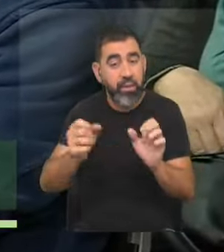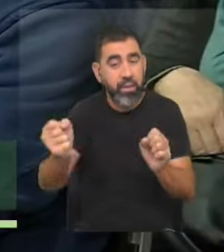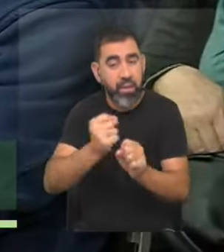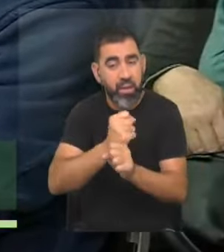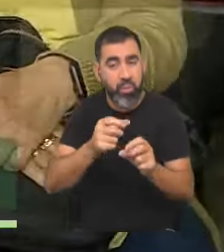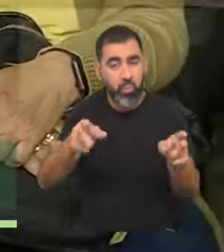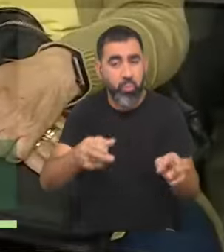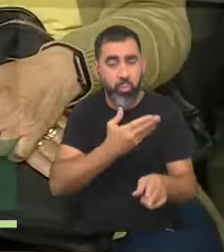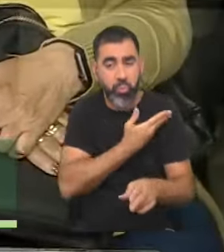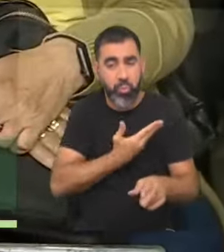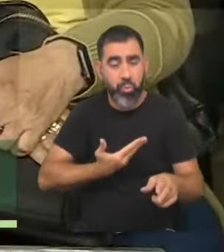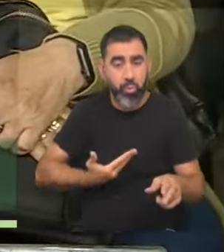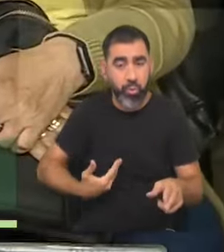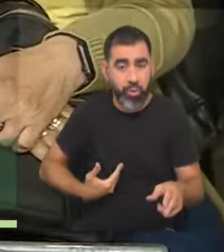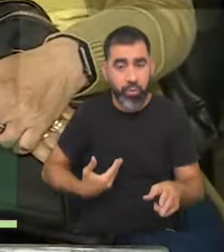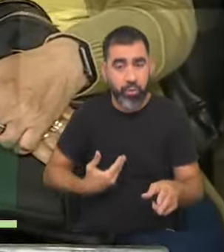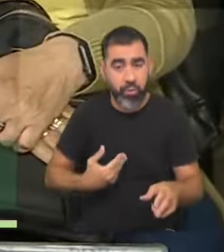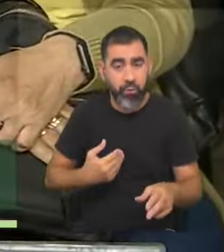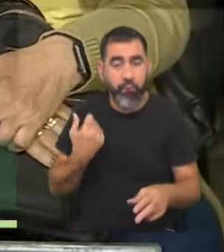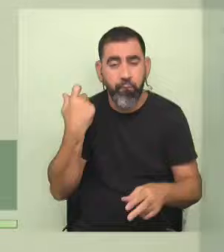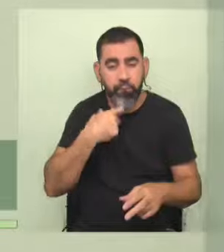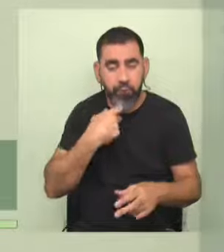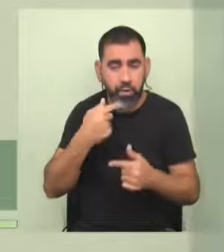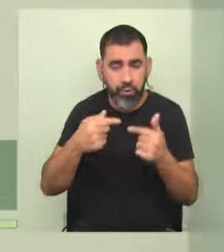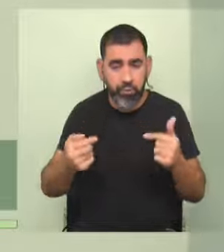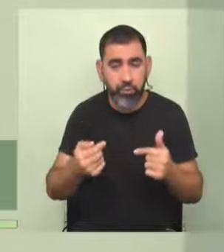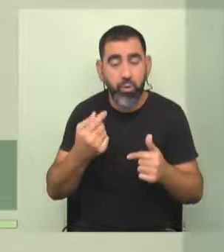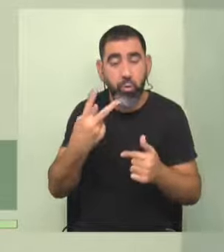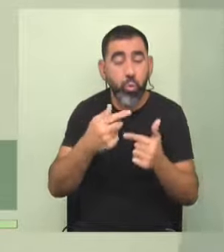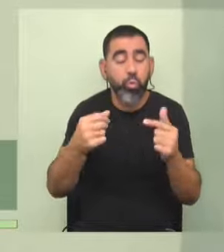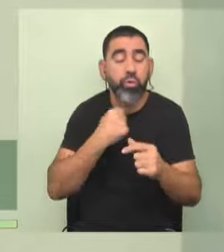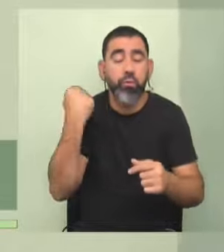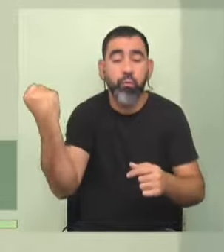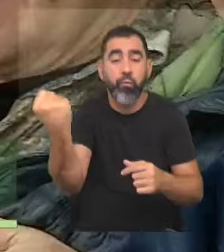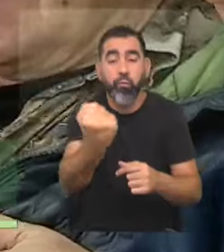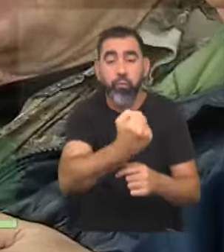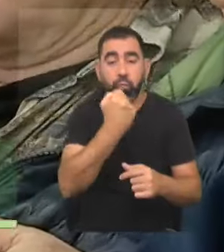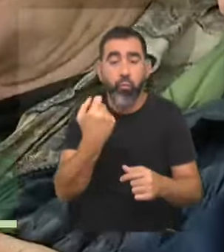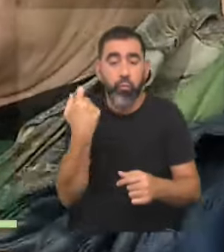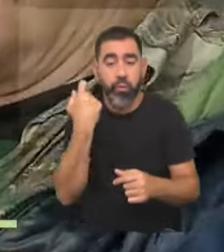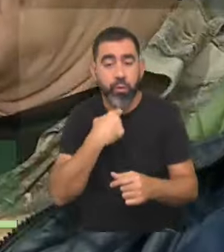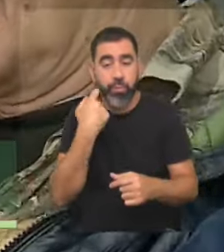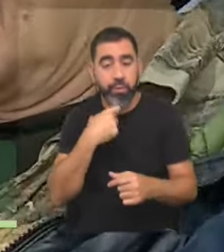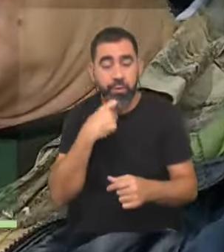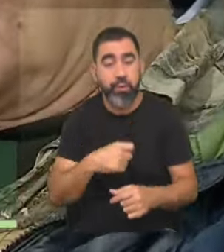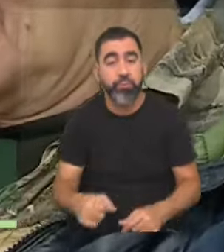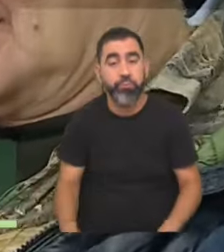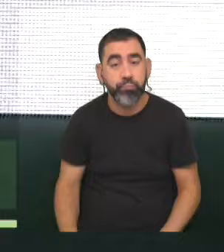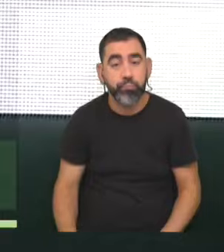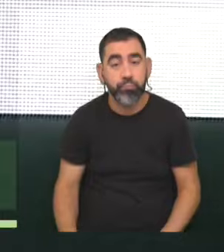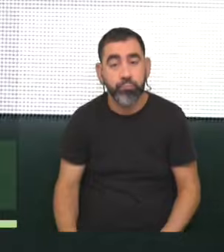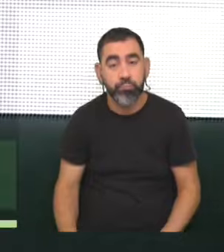periodo de gobierno carece de muchas cosas pero hay dos que son fundamentales de mi humilde punto de vista una